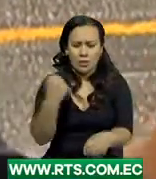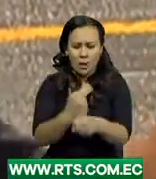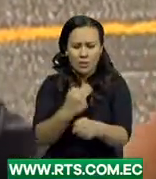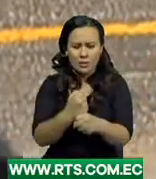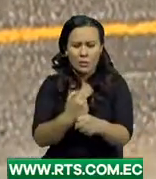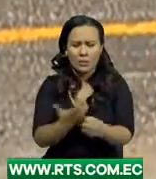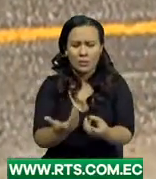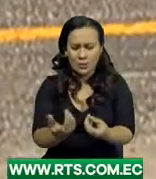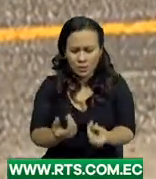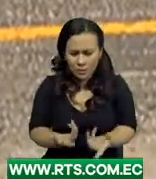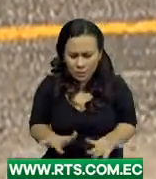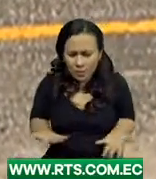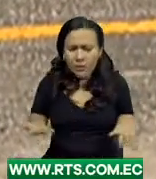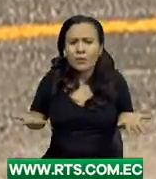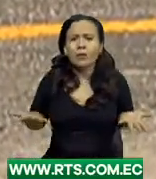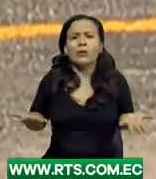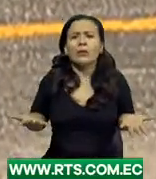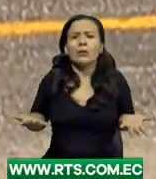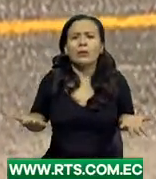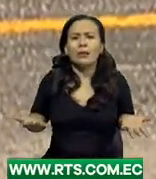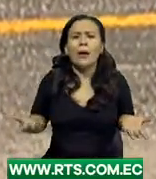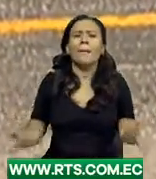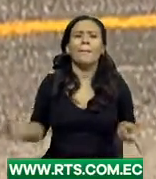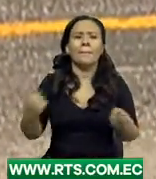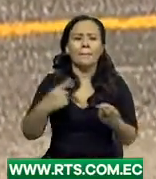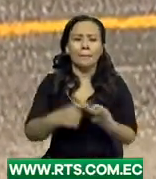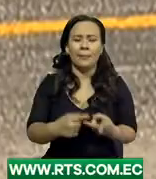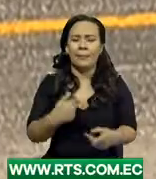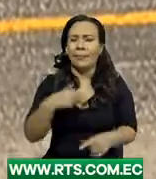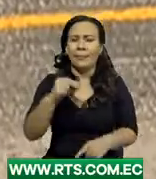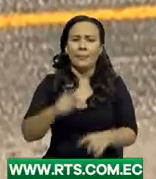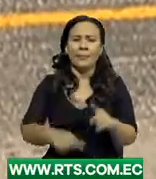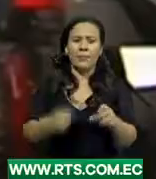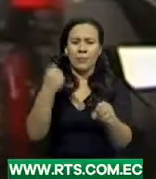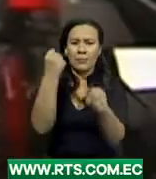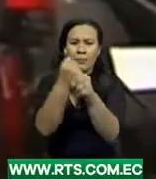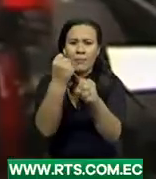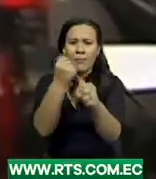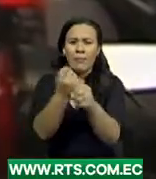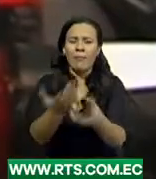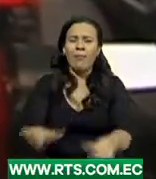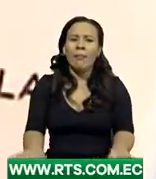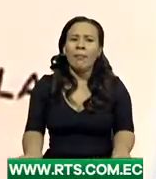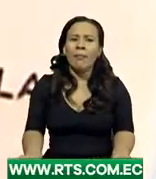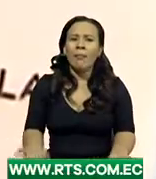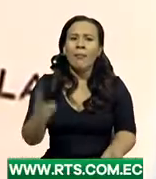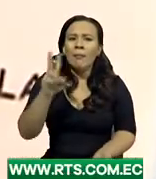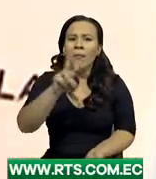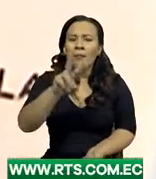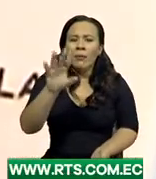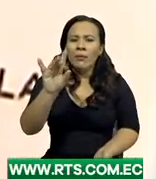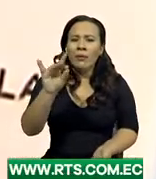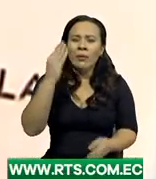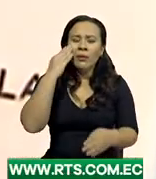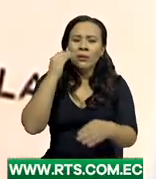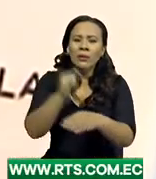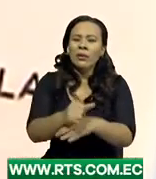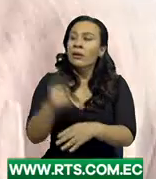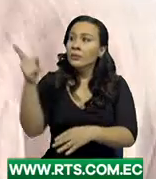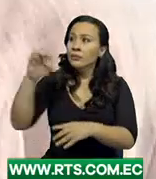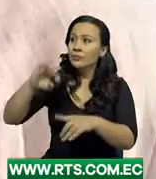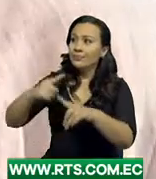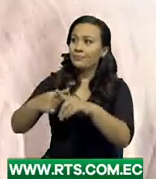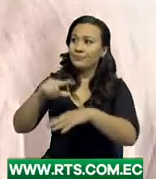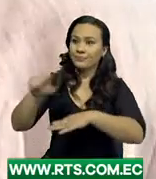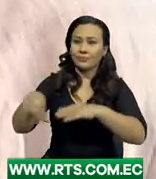muy escasos y fuera de eso no permiten trabajar. Pero el pasado 28 de mayo, el exgerente general de CENEL